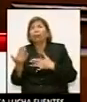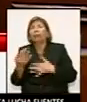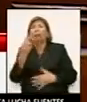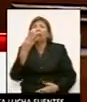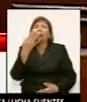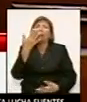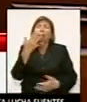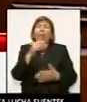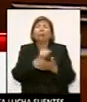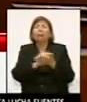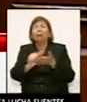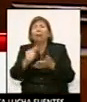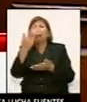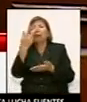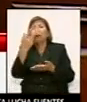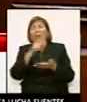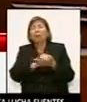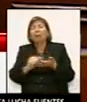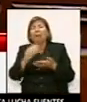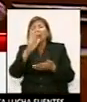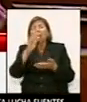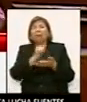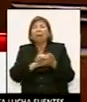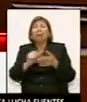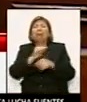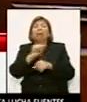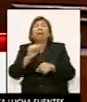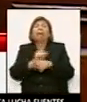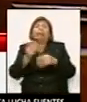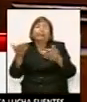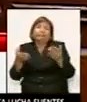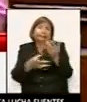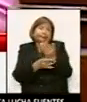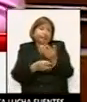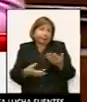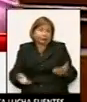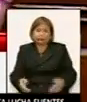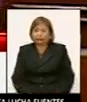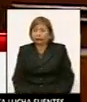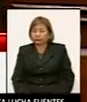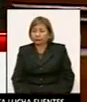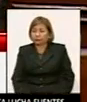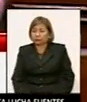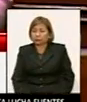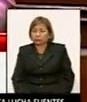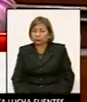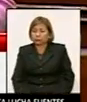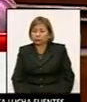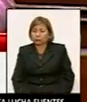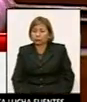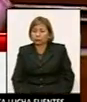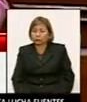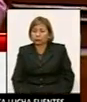días, 3 meses, 5 meses para que le den la cita en el médico legista.